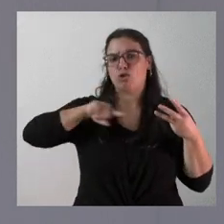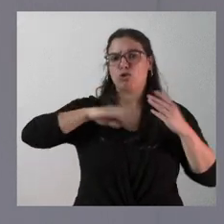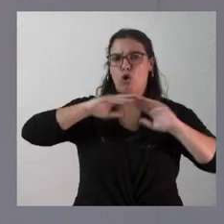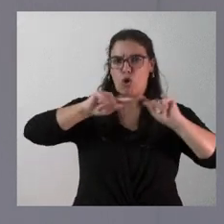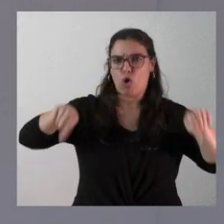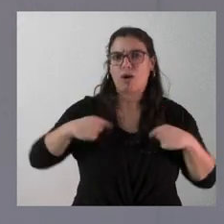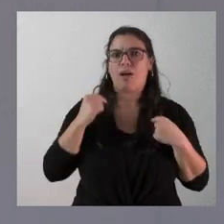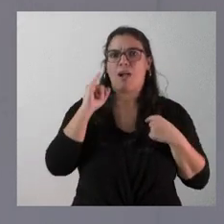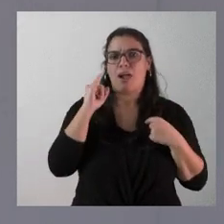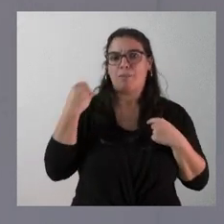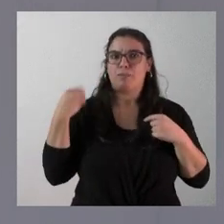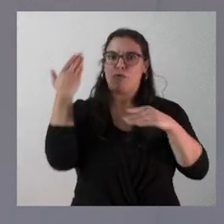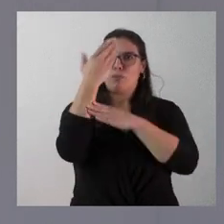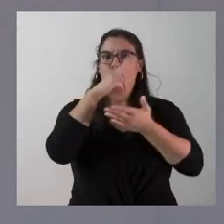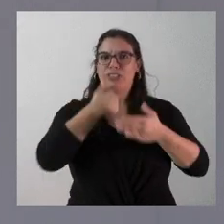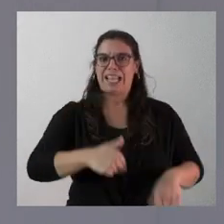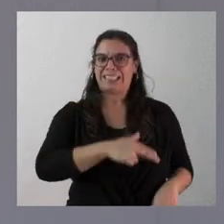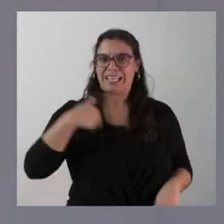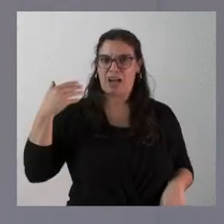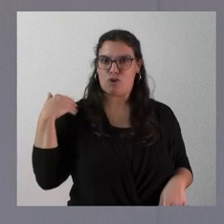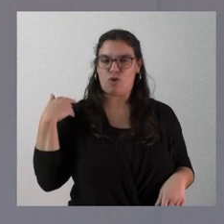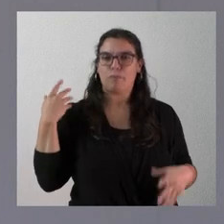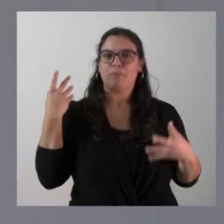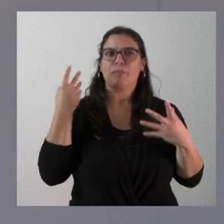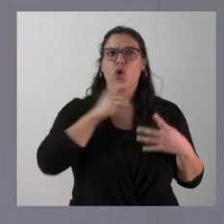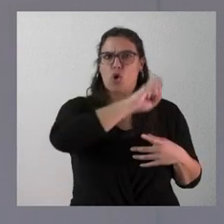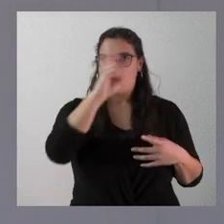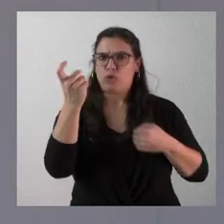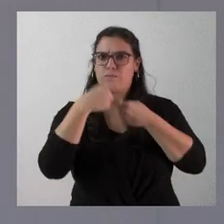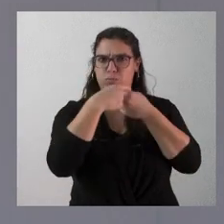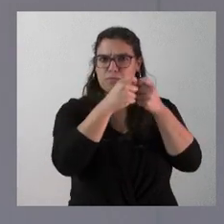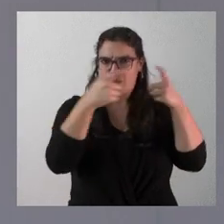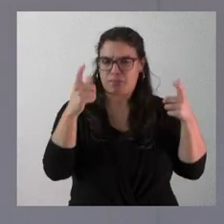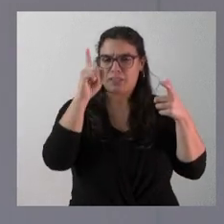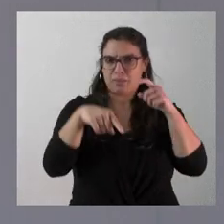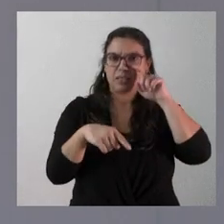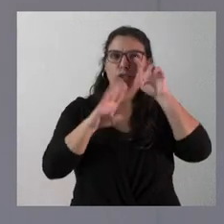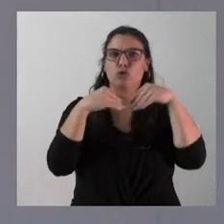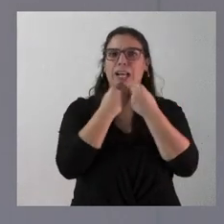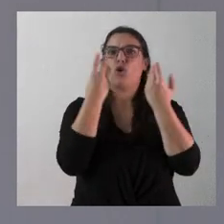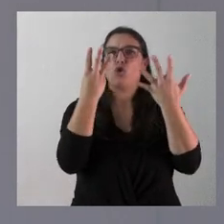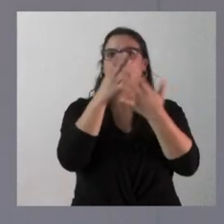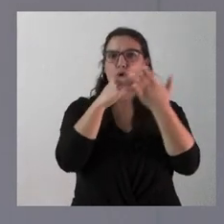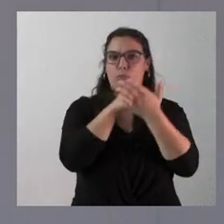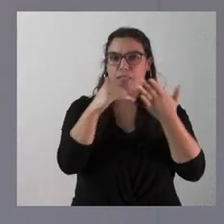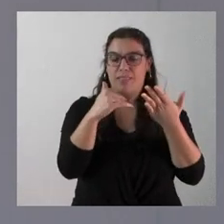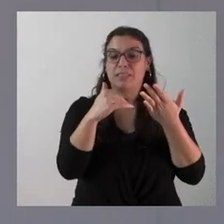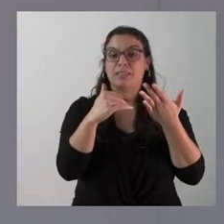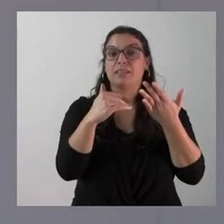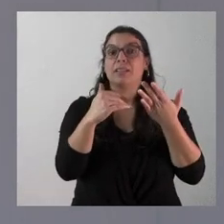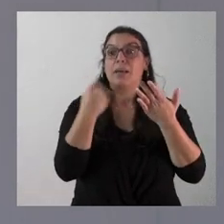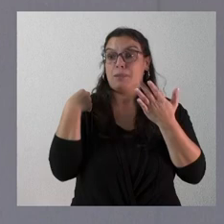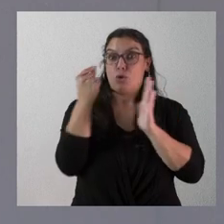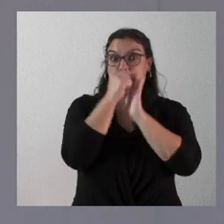un acuerdo en Santiago de Compostela junto con otras comunidades autónomas hasta total de 8 en donde alguna de estas